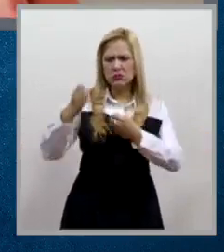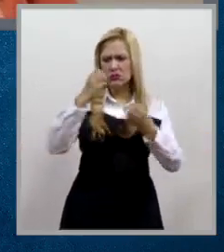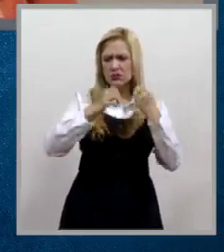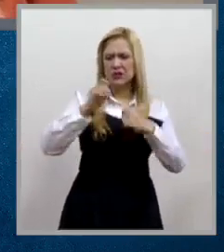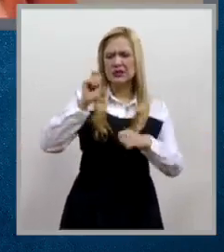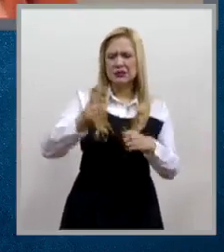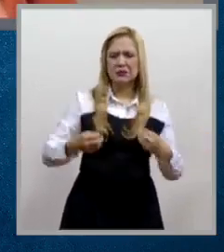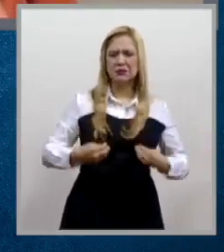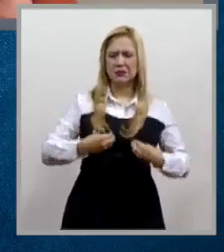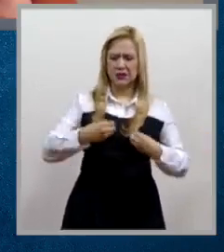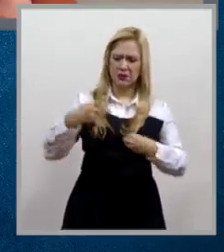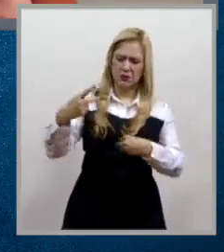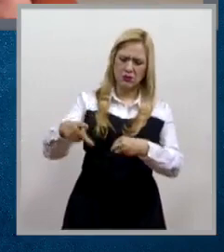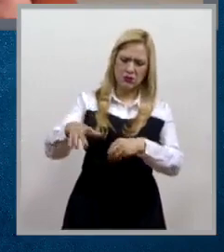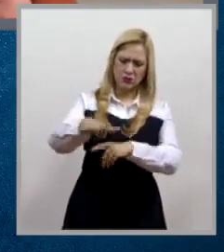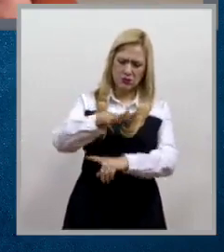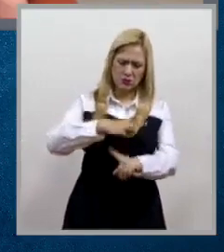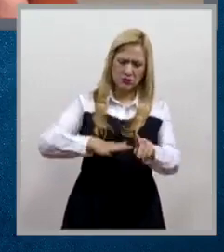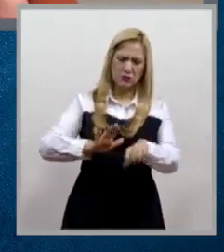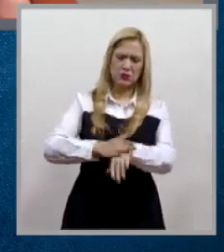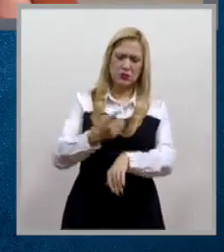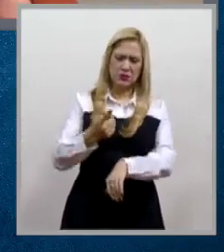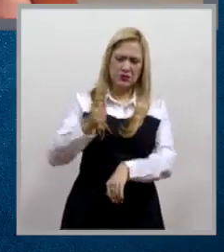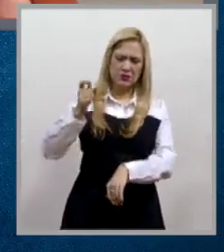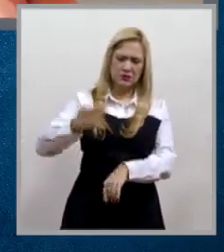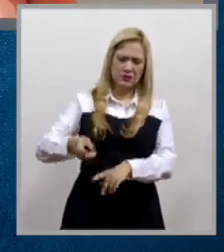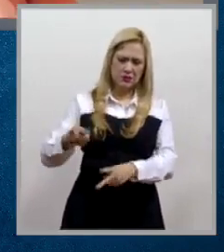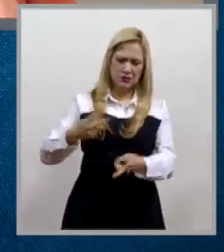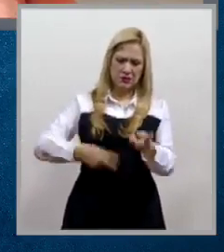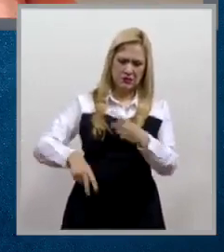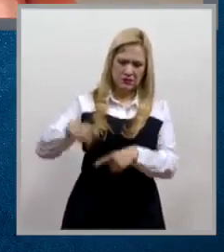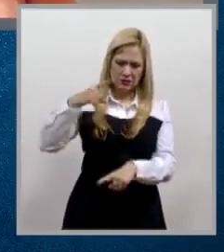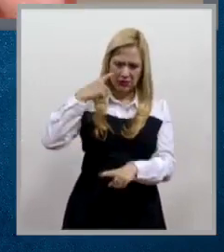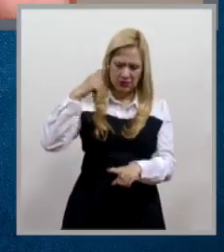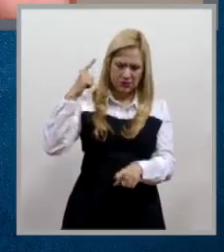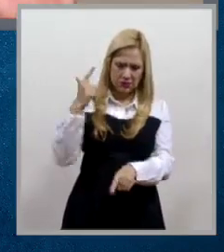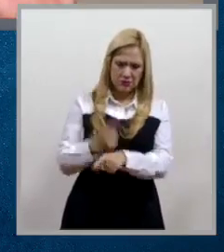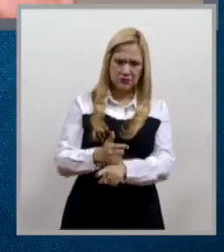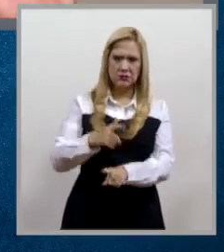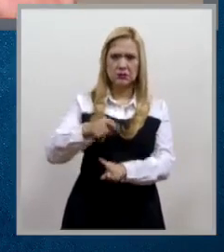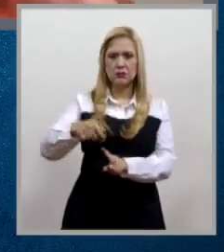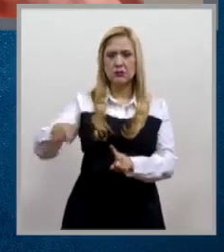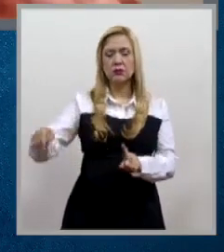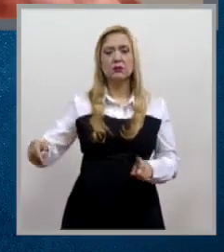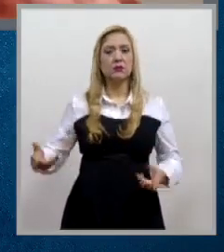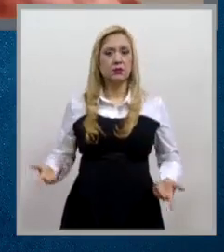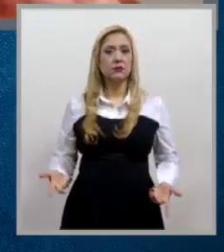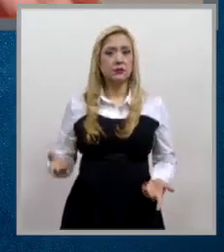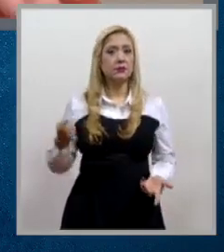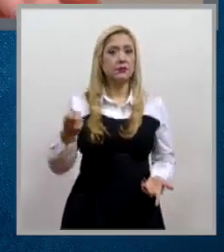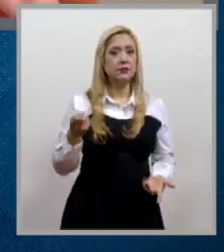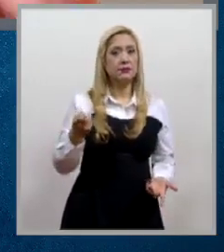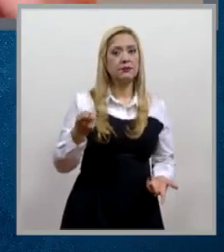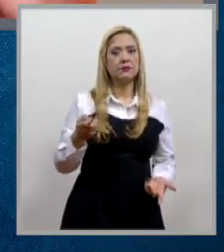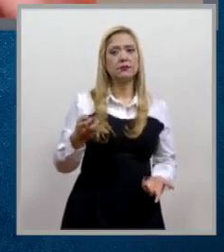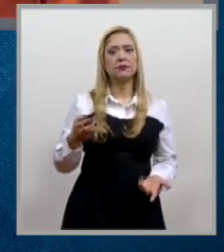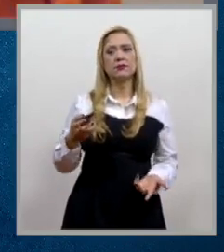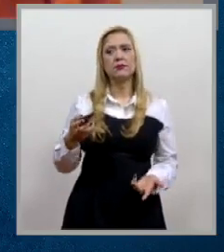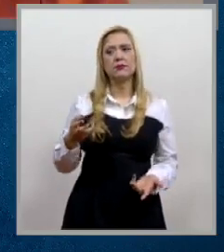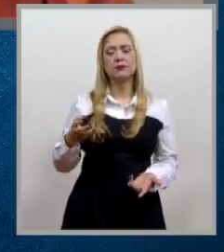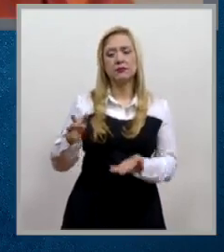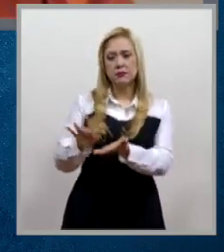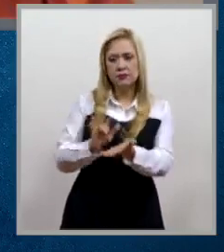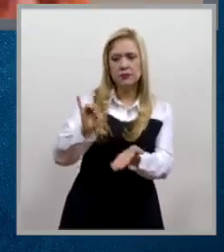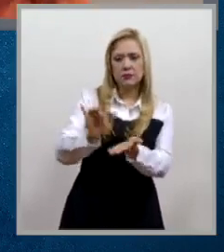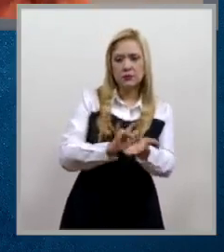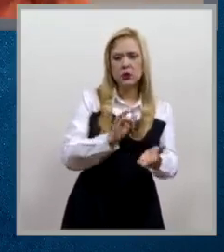permite, a través de el análisis, la inclusión de datos que no son solamente los datos puros